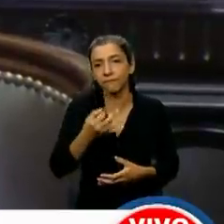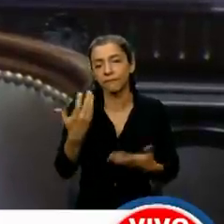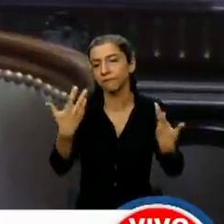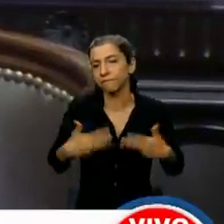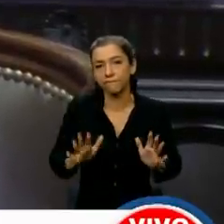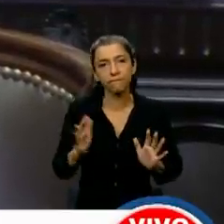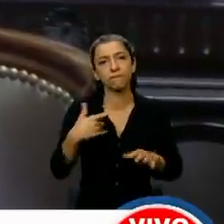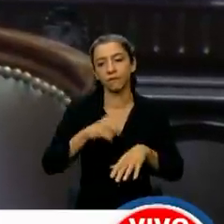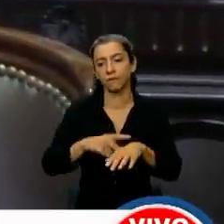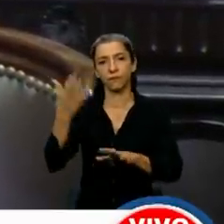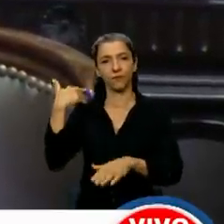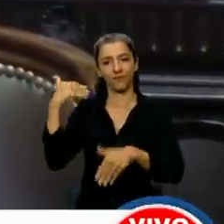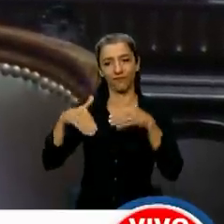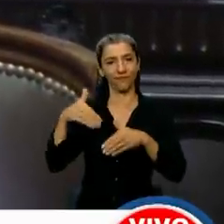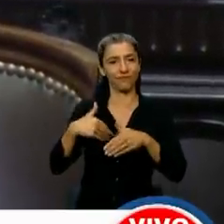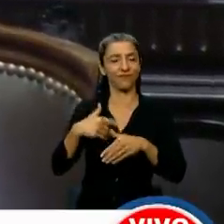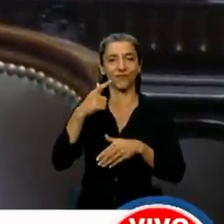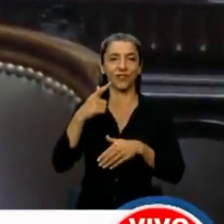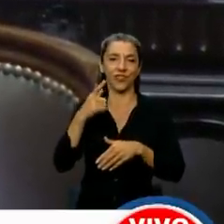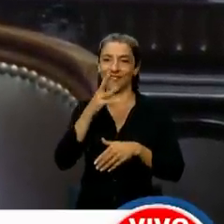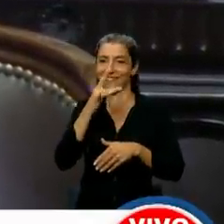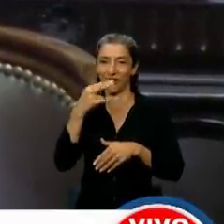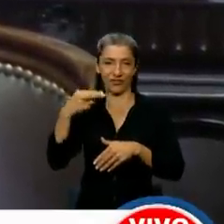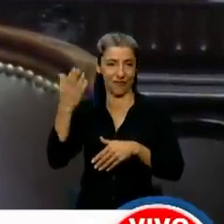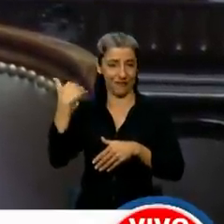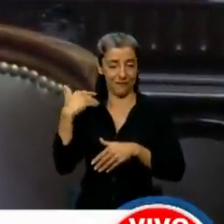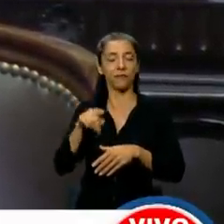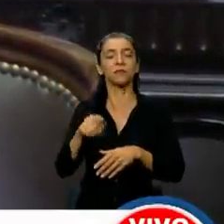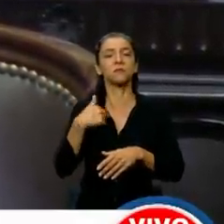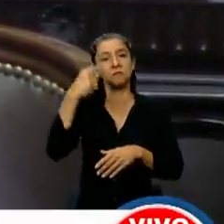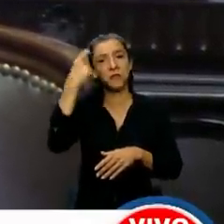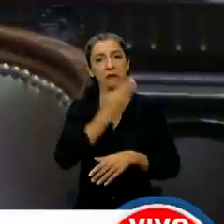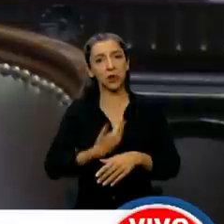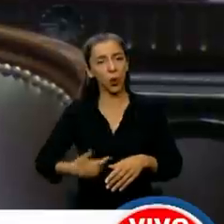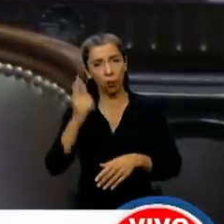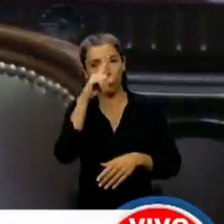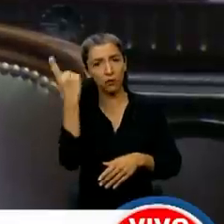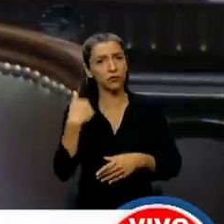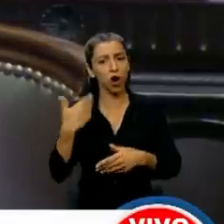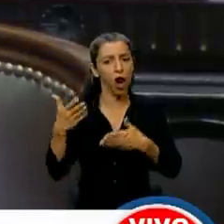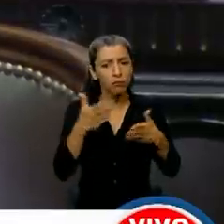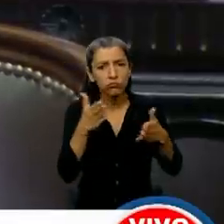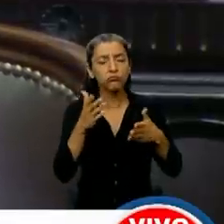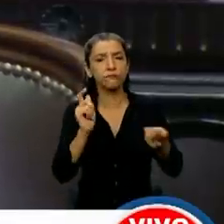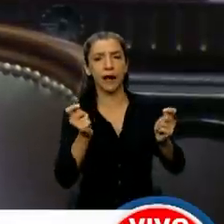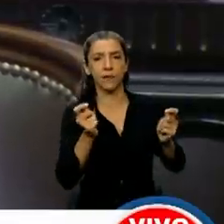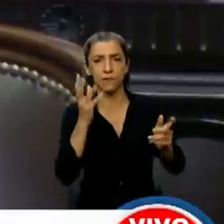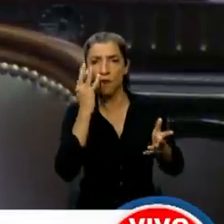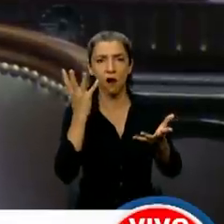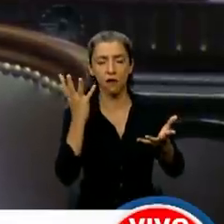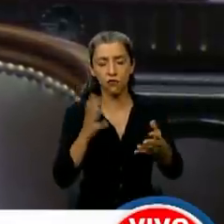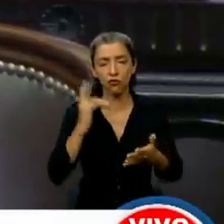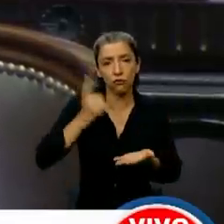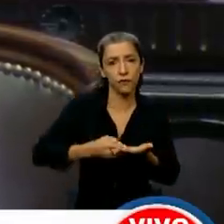elecciones generales del 14 de noviembre pensé que el gobierno nacional iba a tomar otro rumbo otra forma de tomar las